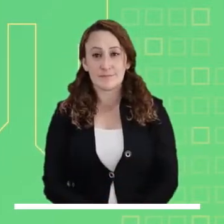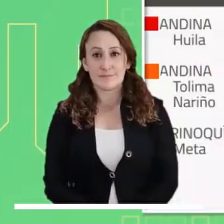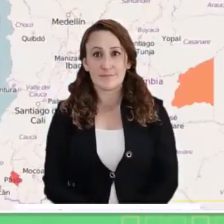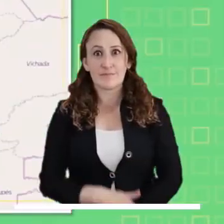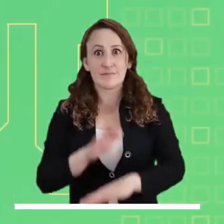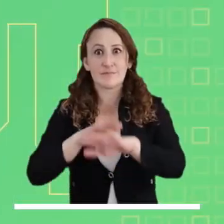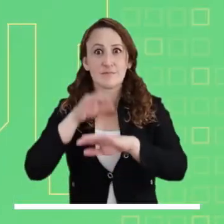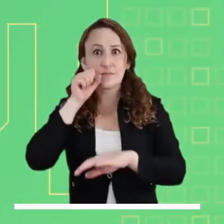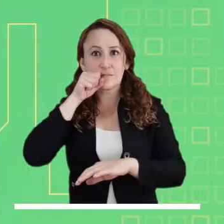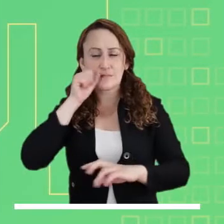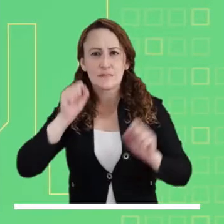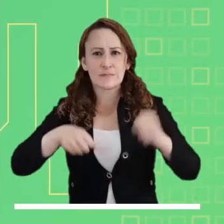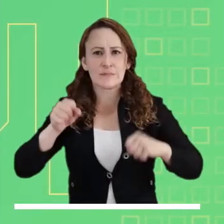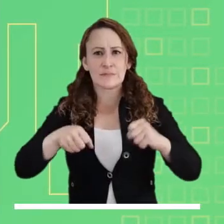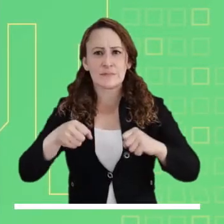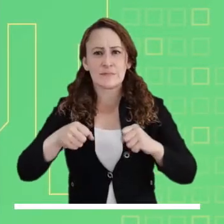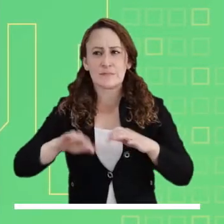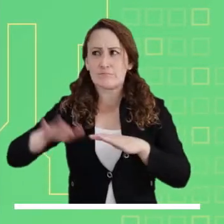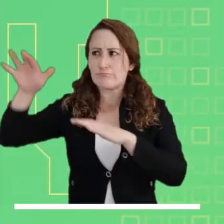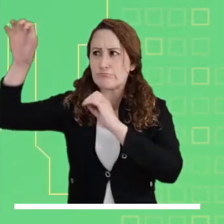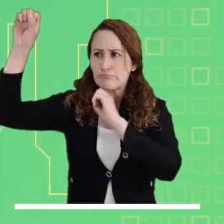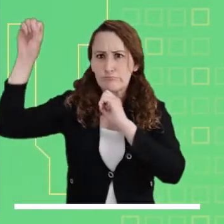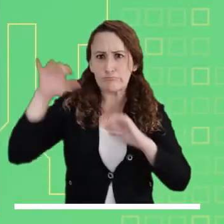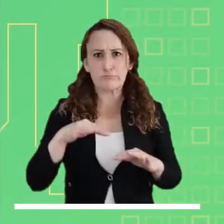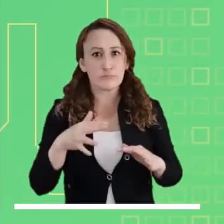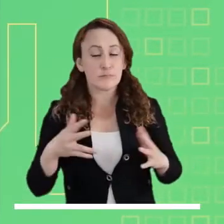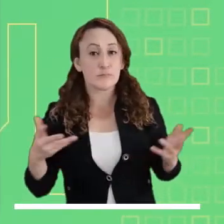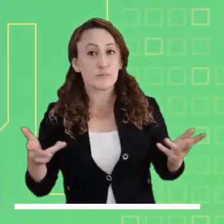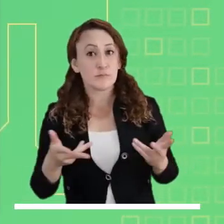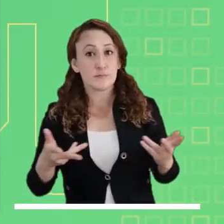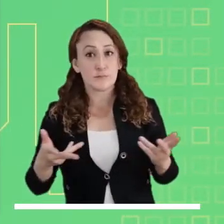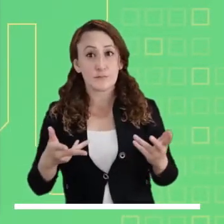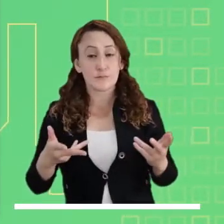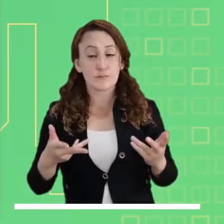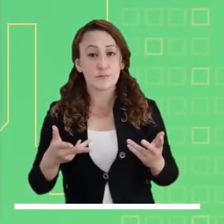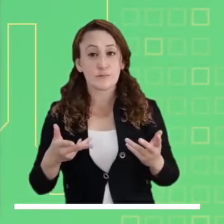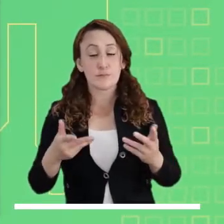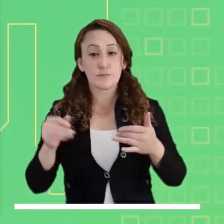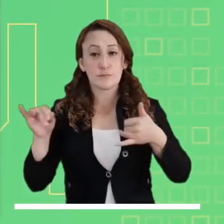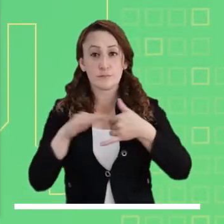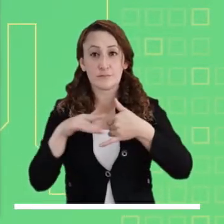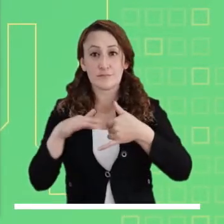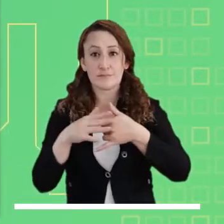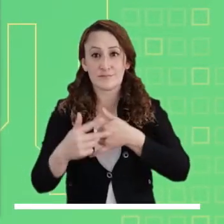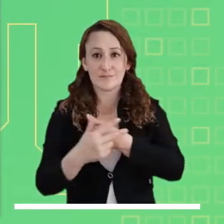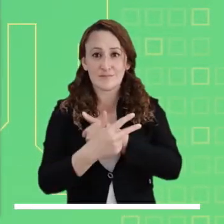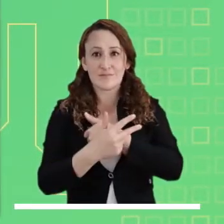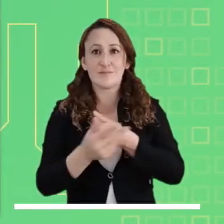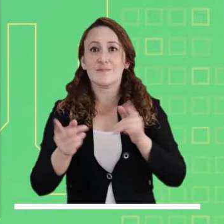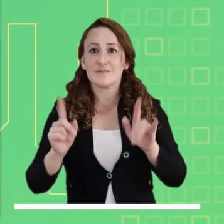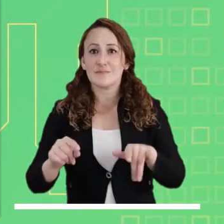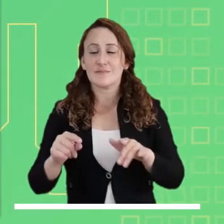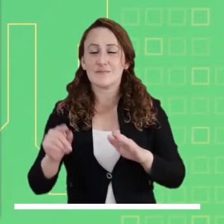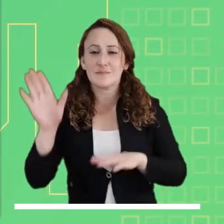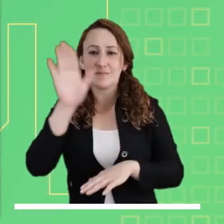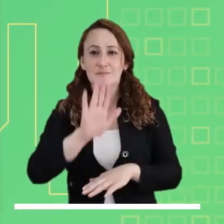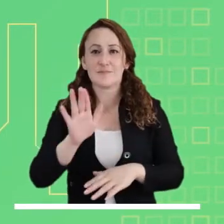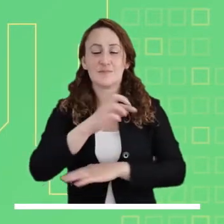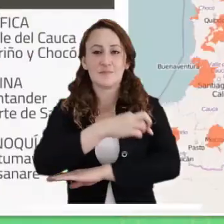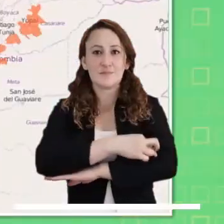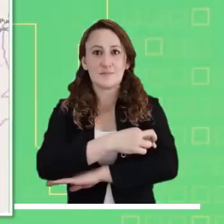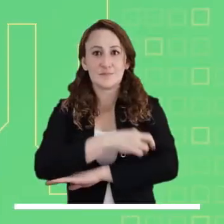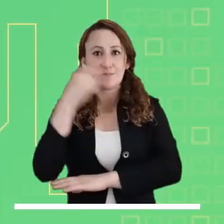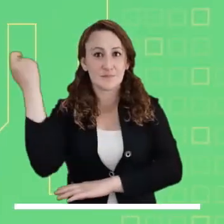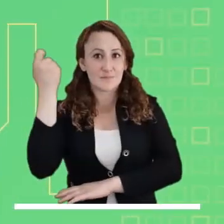Alerta roja por probabilidad de incendios en la cobertura vegetal del departamento de Huila. Alerta naranja por probabilidad